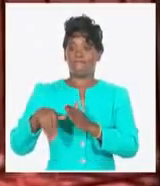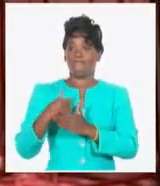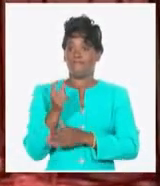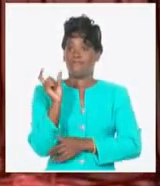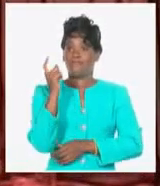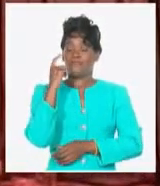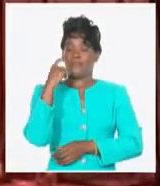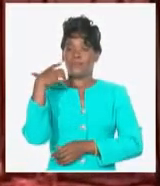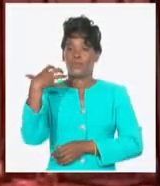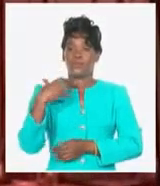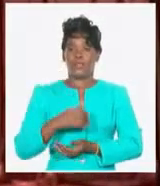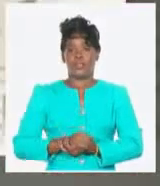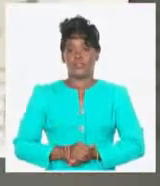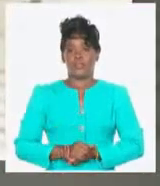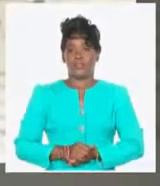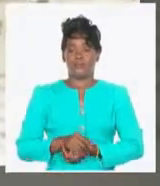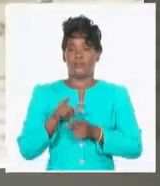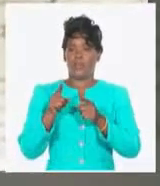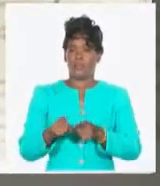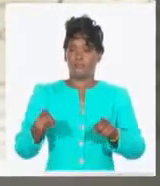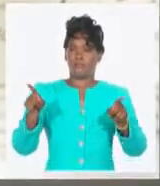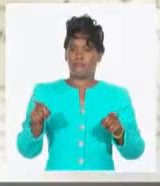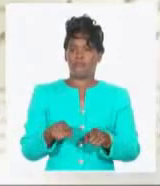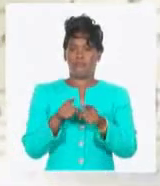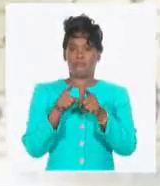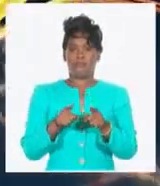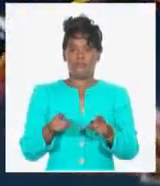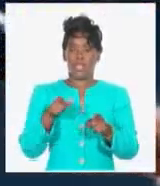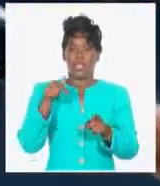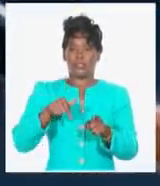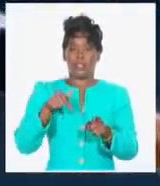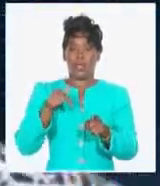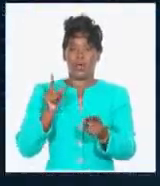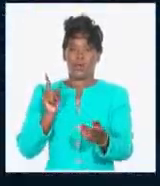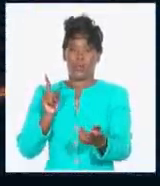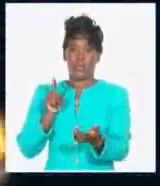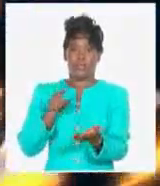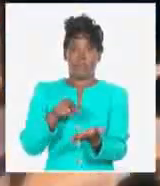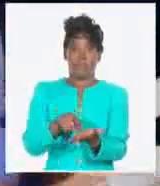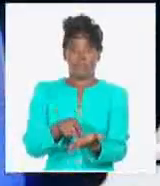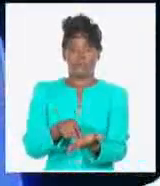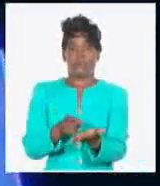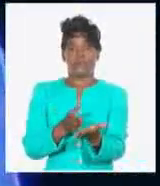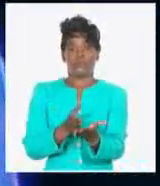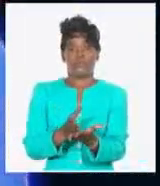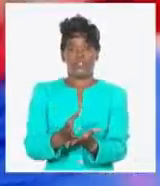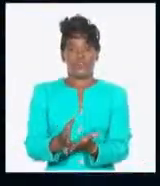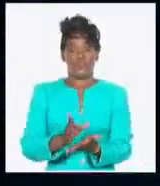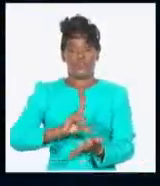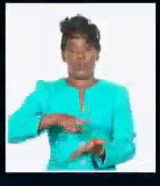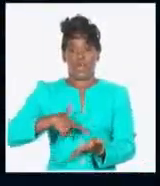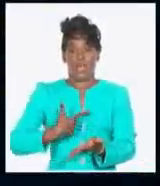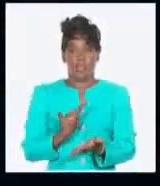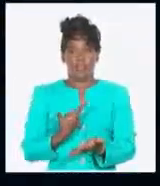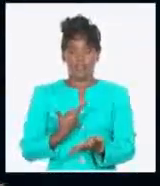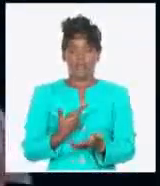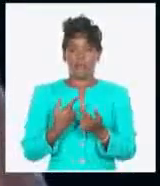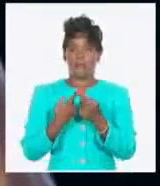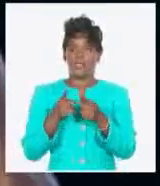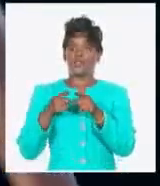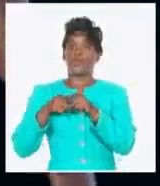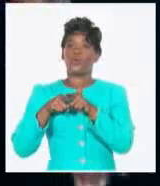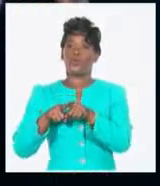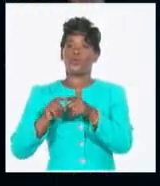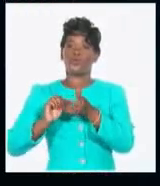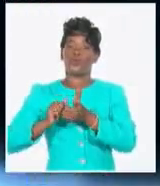donde cristalizó la simbiosis que nos ha marcado como cubanos y el deporte, que es también cultura e identidad de